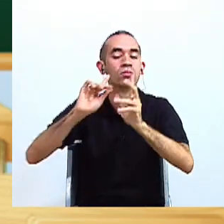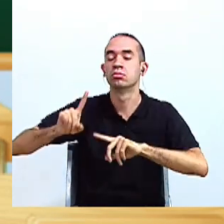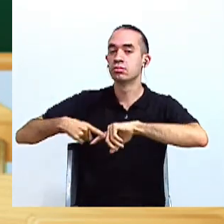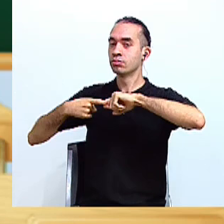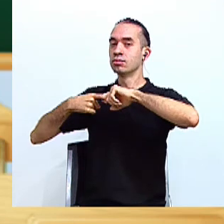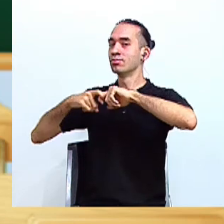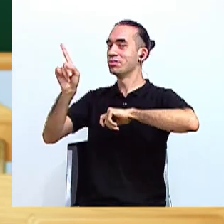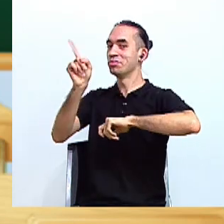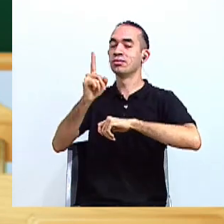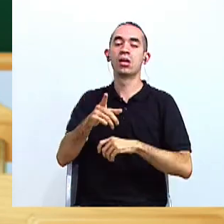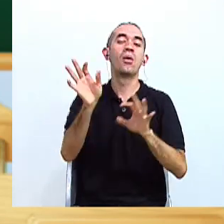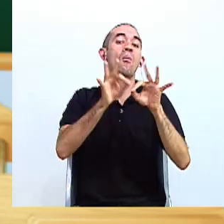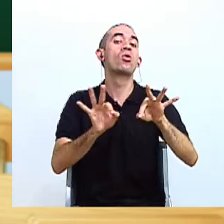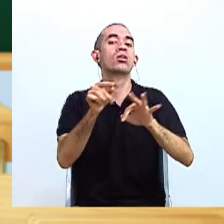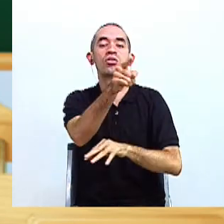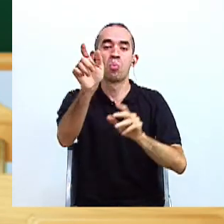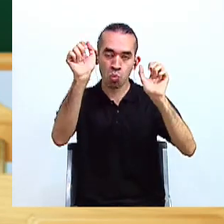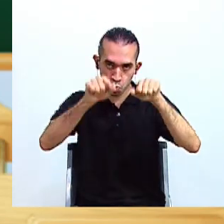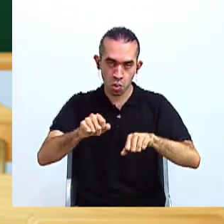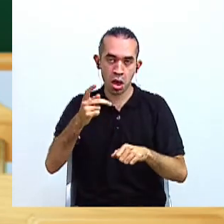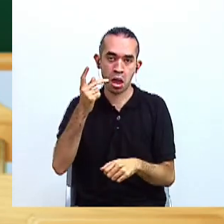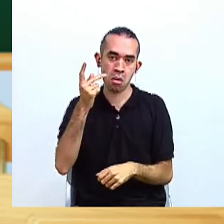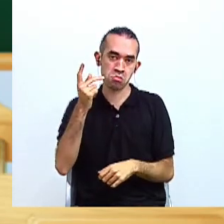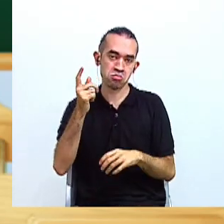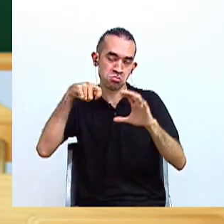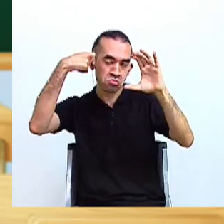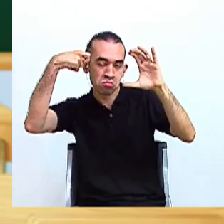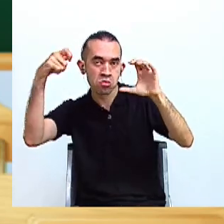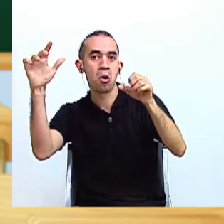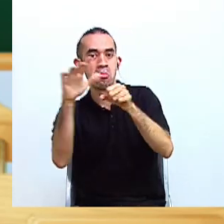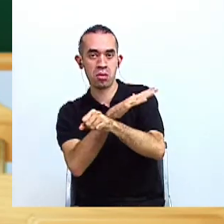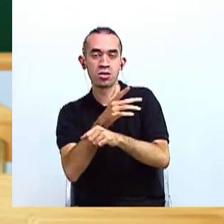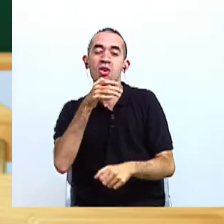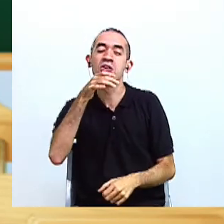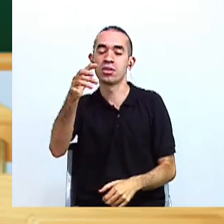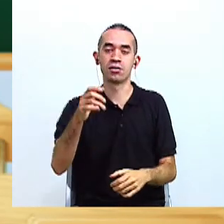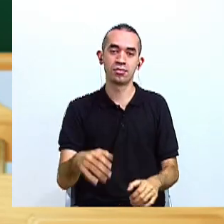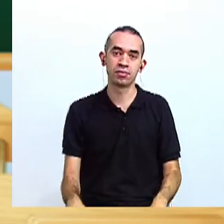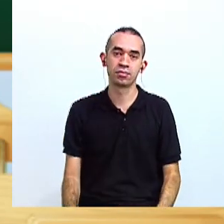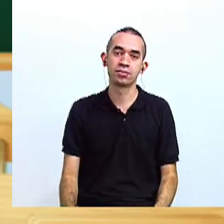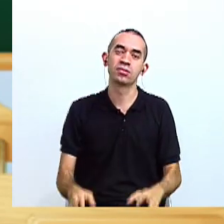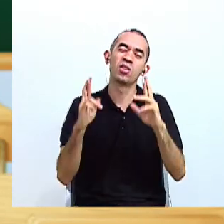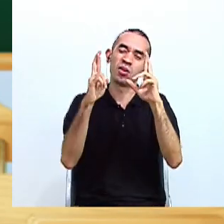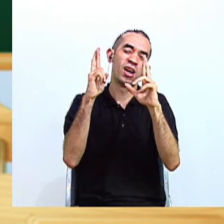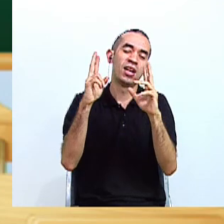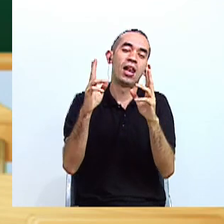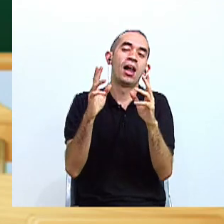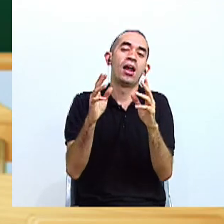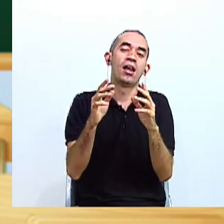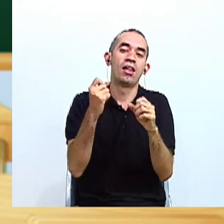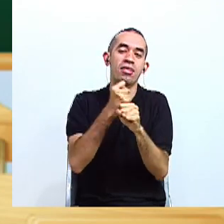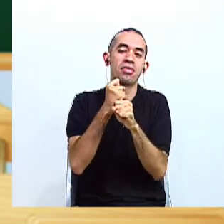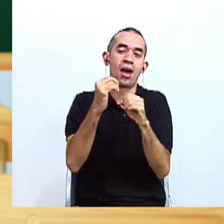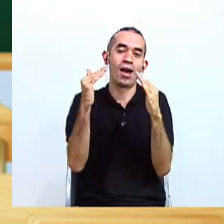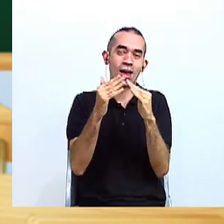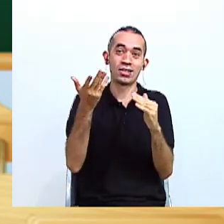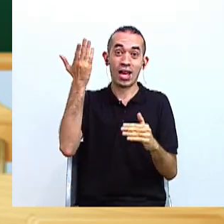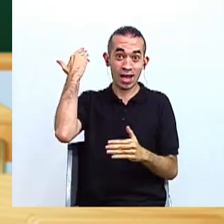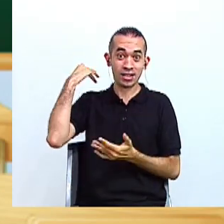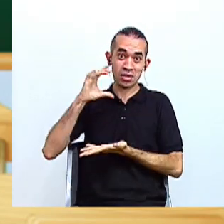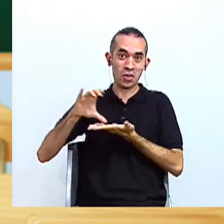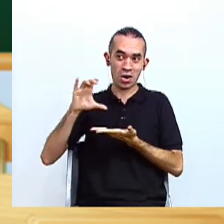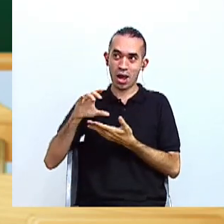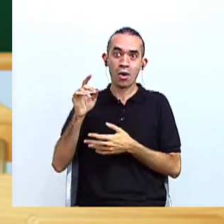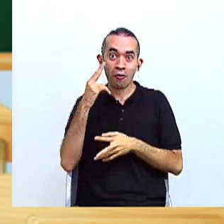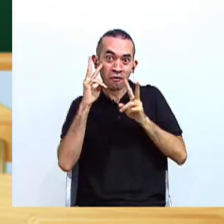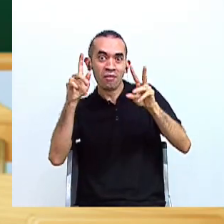es que podamos verla de manera completa. Yo se la recomiendo. ¿Cuánto desearíamos que nos hubieran dejado así esas tareas cuando estábamos en el